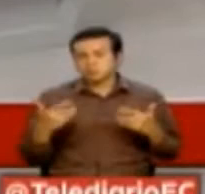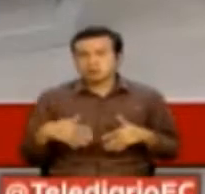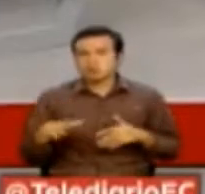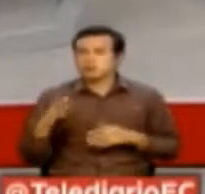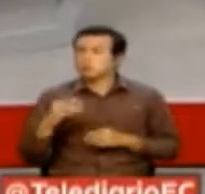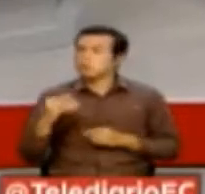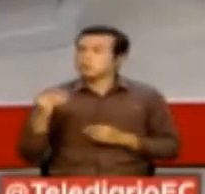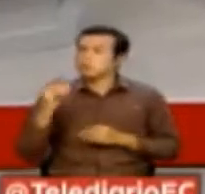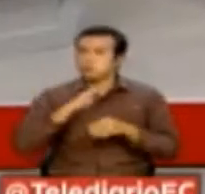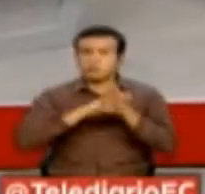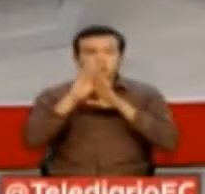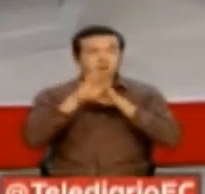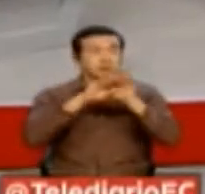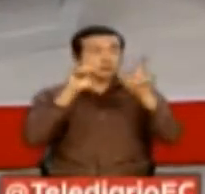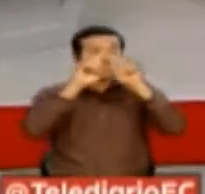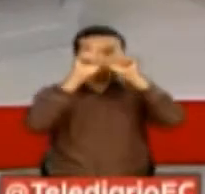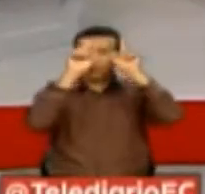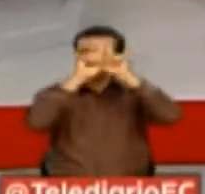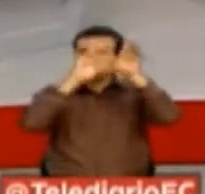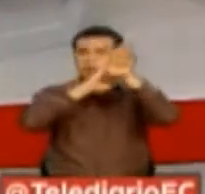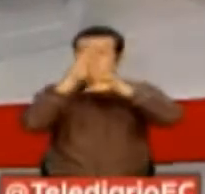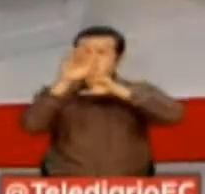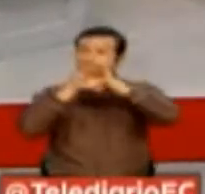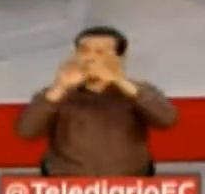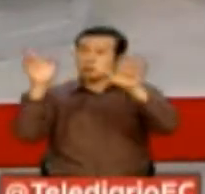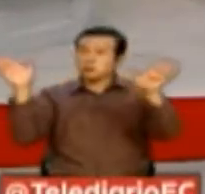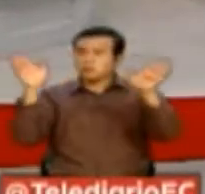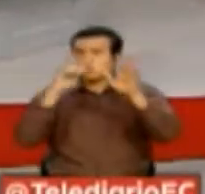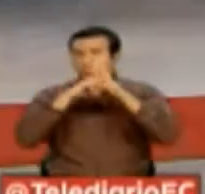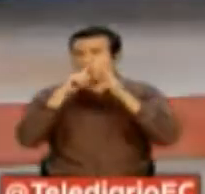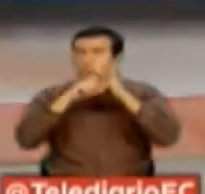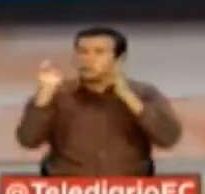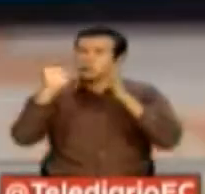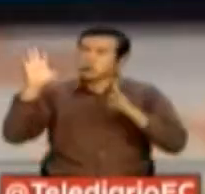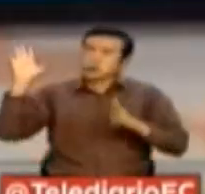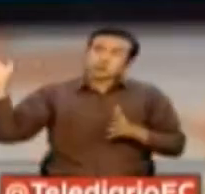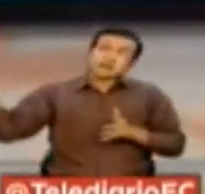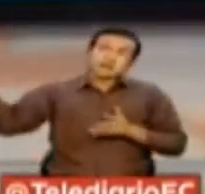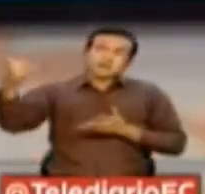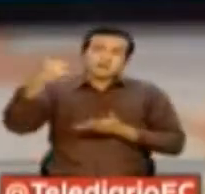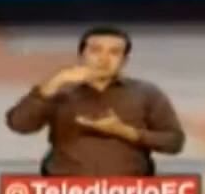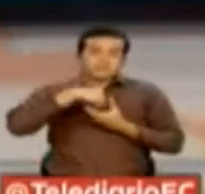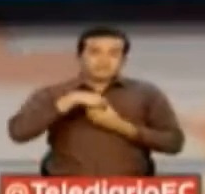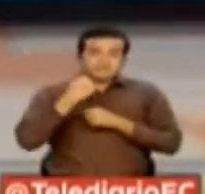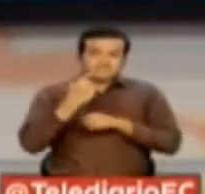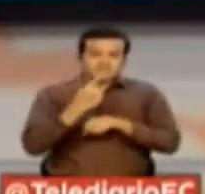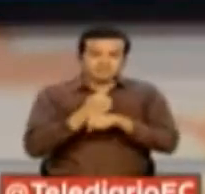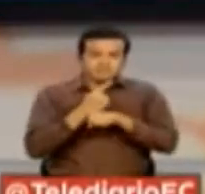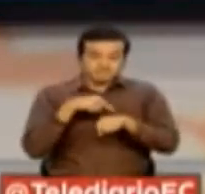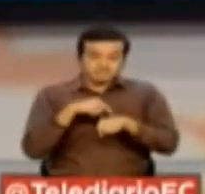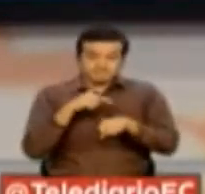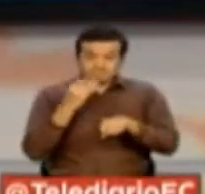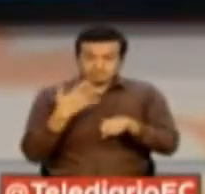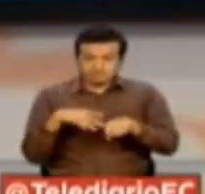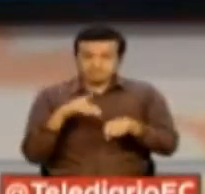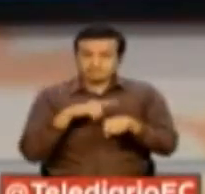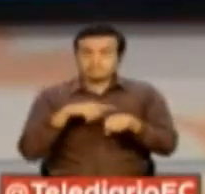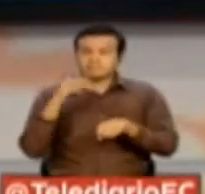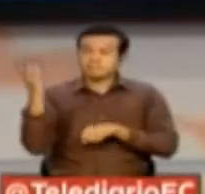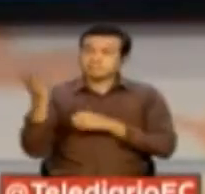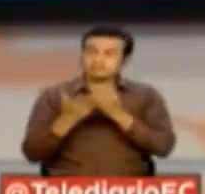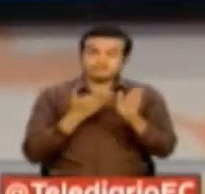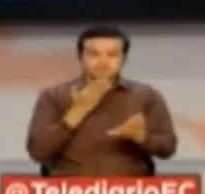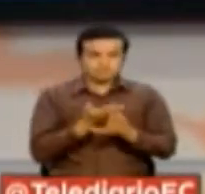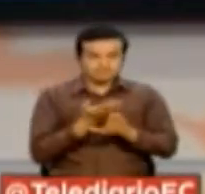mandaban invitaciones algunos tres periódicos en europa y alguna horadada se llegaban las